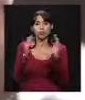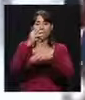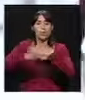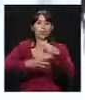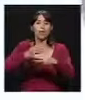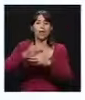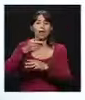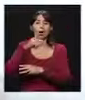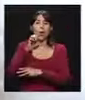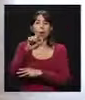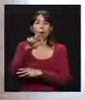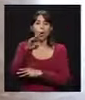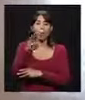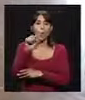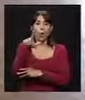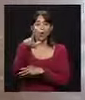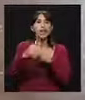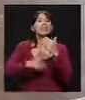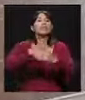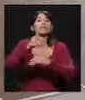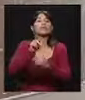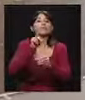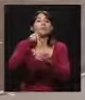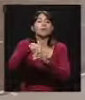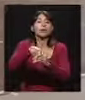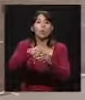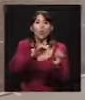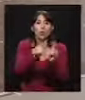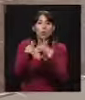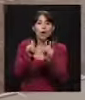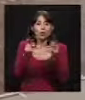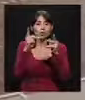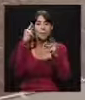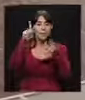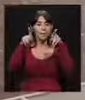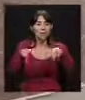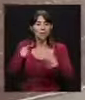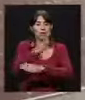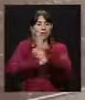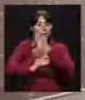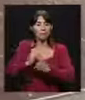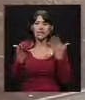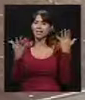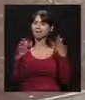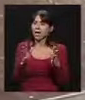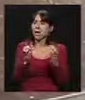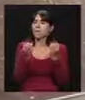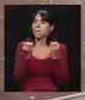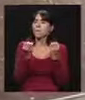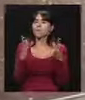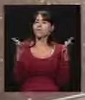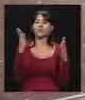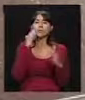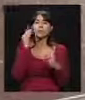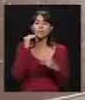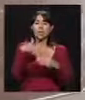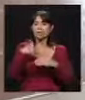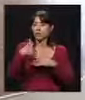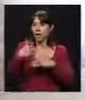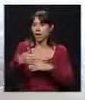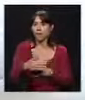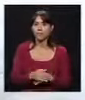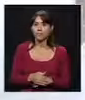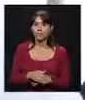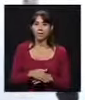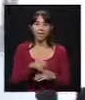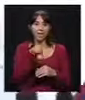visión lo más importante para los competidores es la concentración para dimensionar el espacio físico y el desplazamiento del balón como